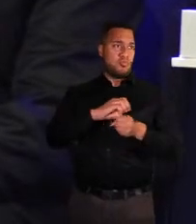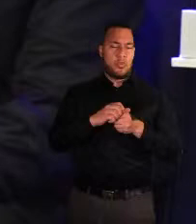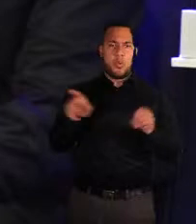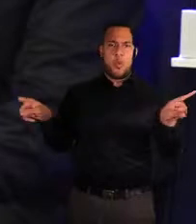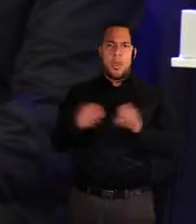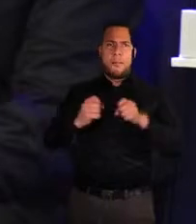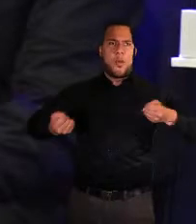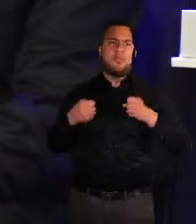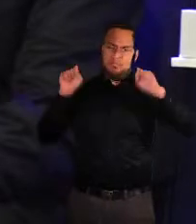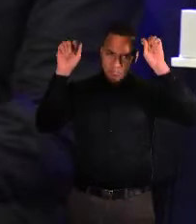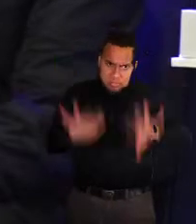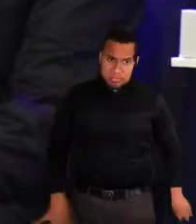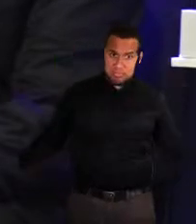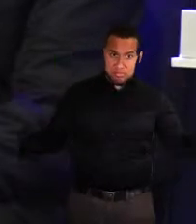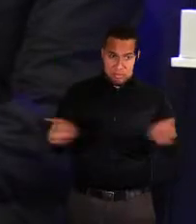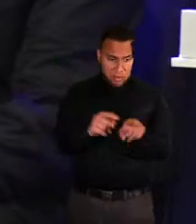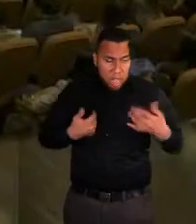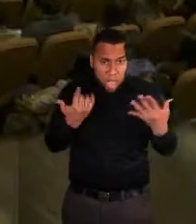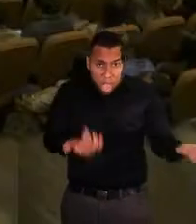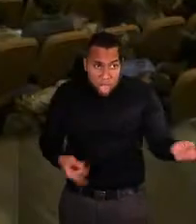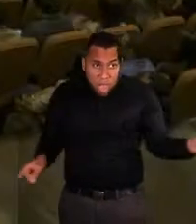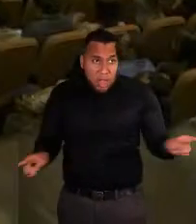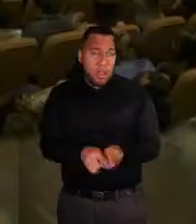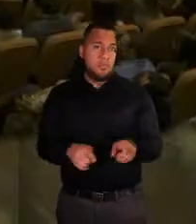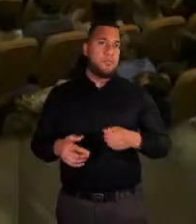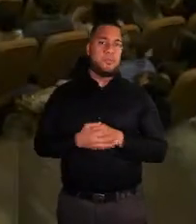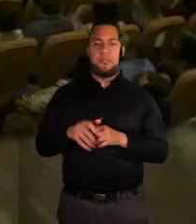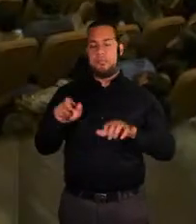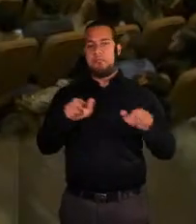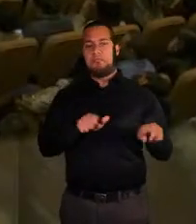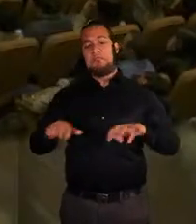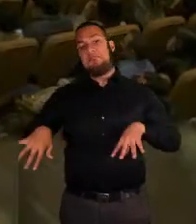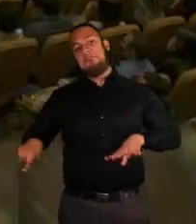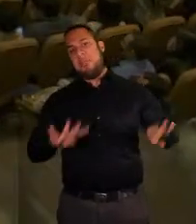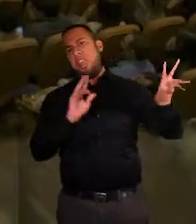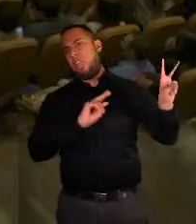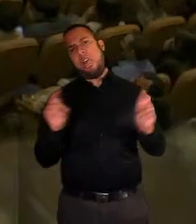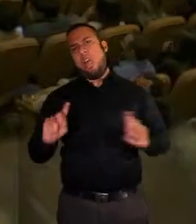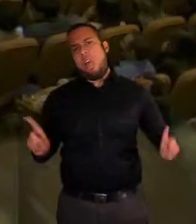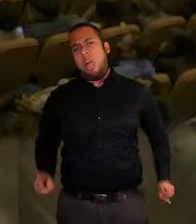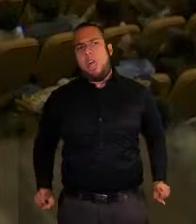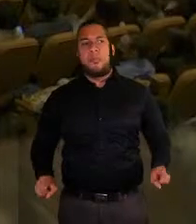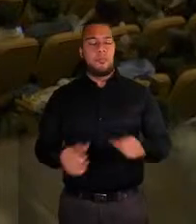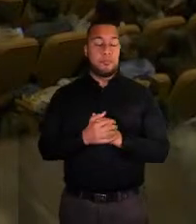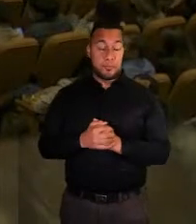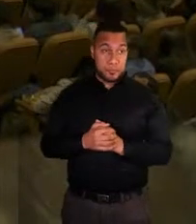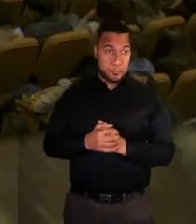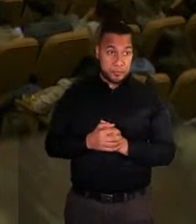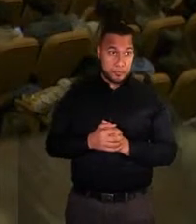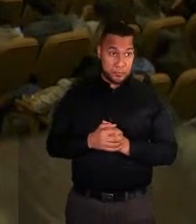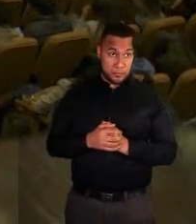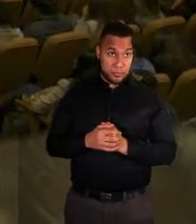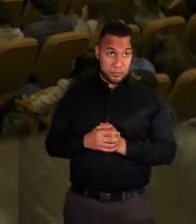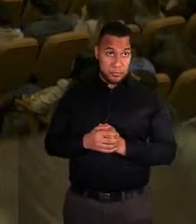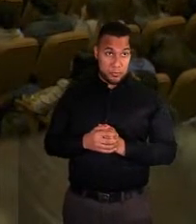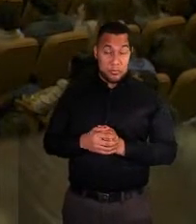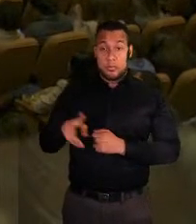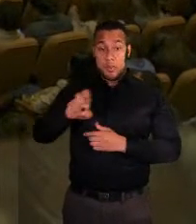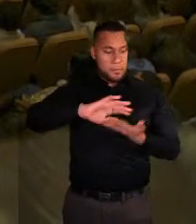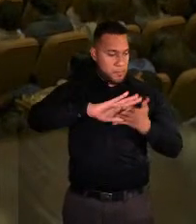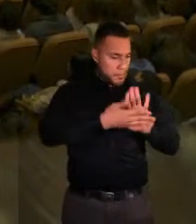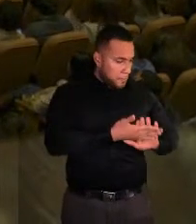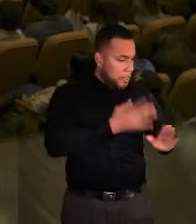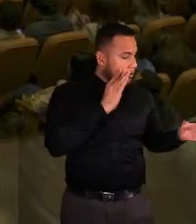país y yo no puedo estar de acuerdo con eso y yo por eso pido que cuando se hable de paz sea